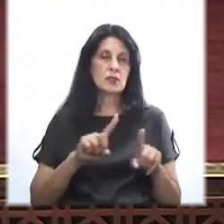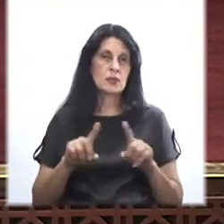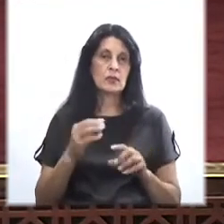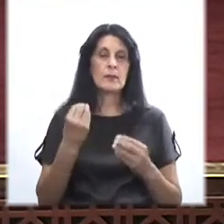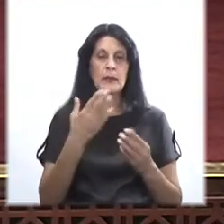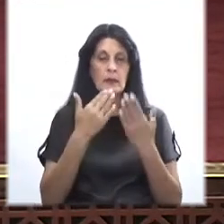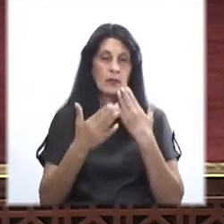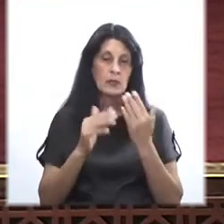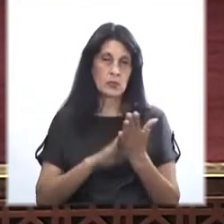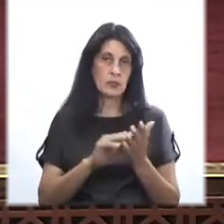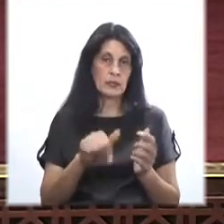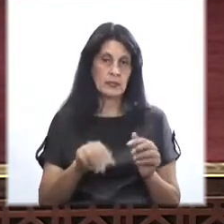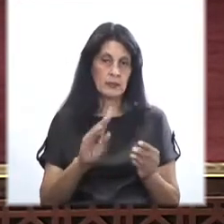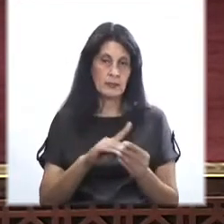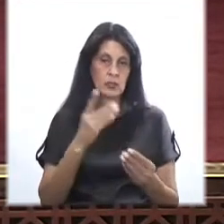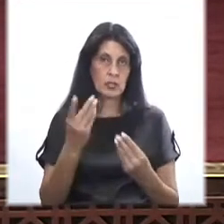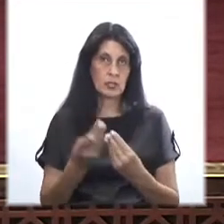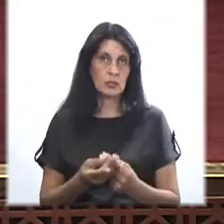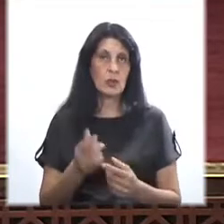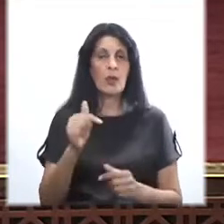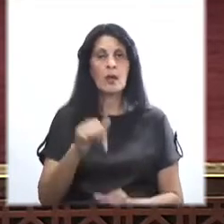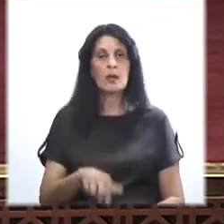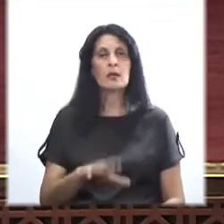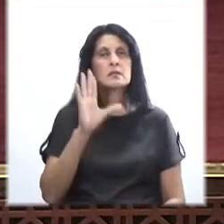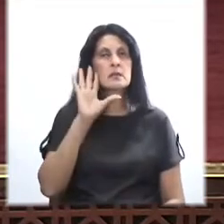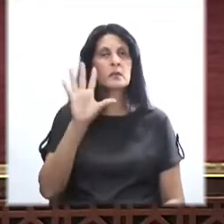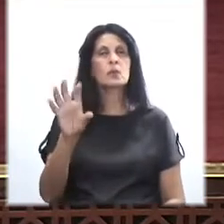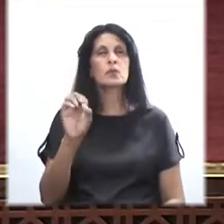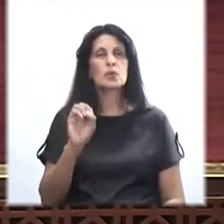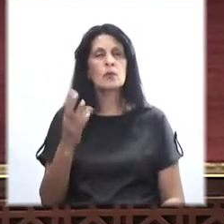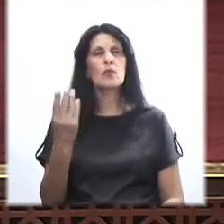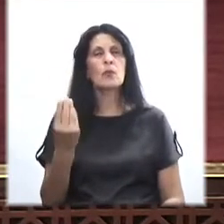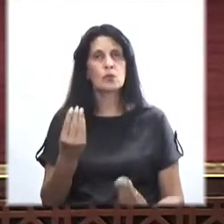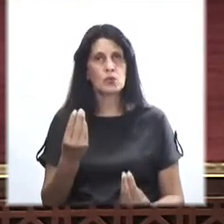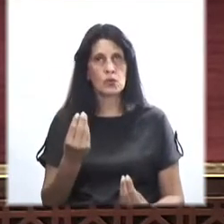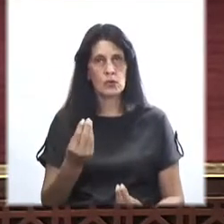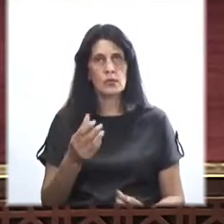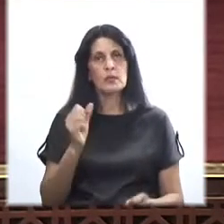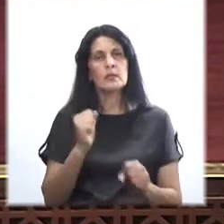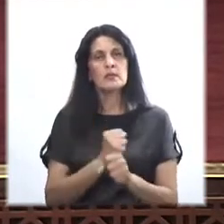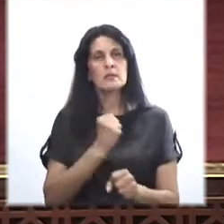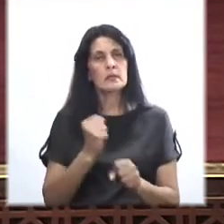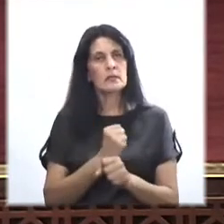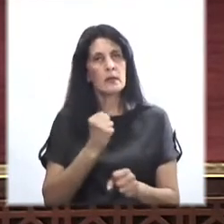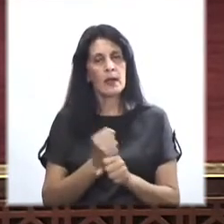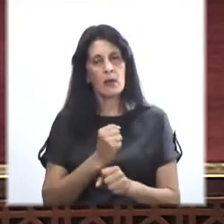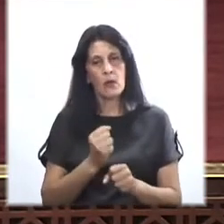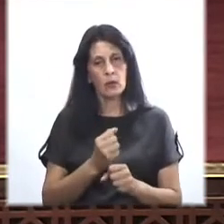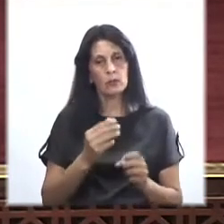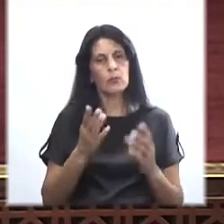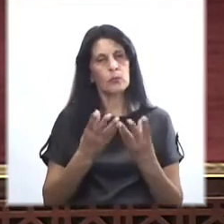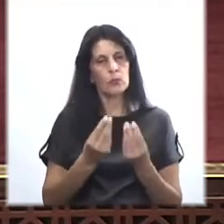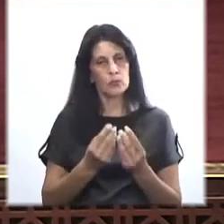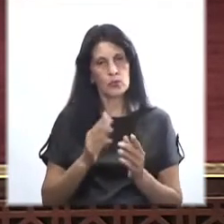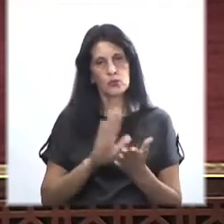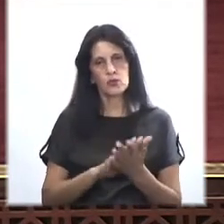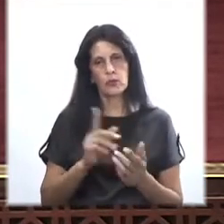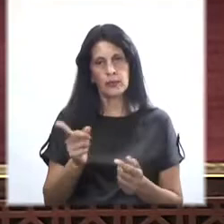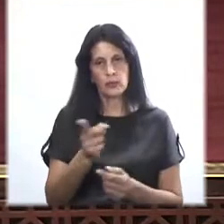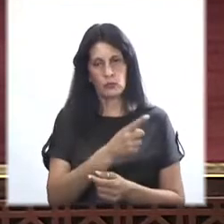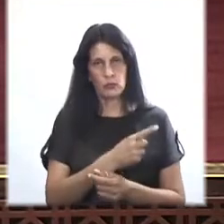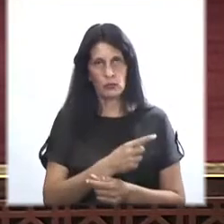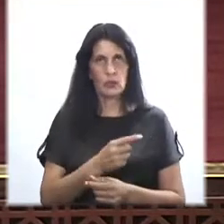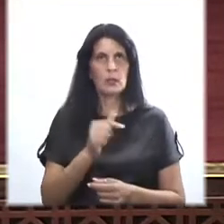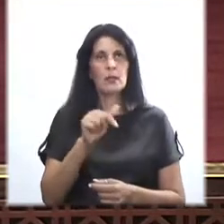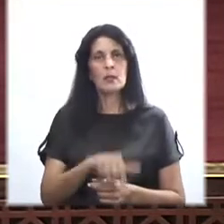proyecto. Acá se ha escuchado a muchas partes y se ha trabajado sobre todas las partes. Este proyecto no es